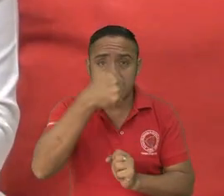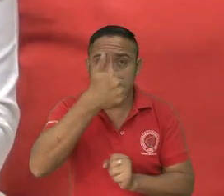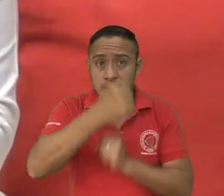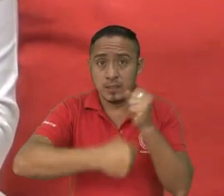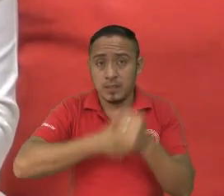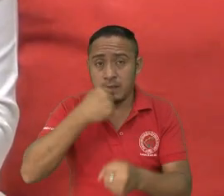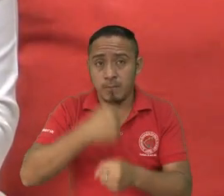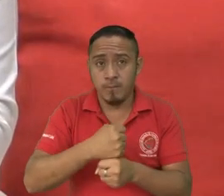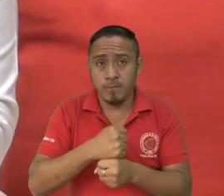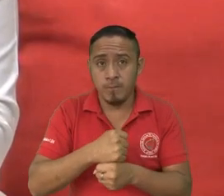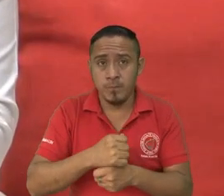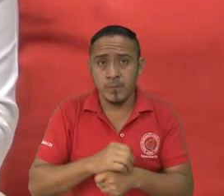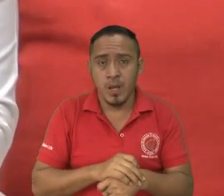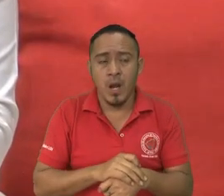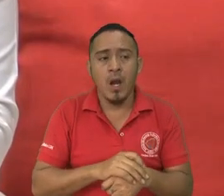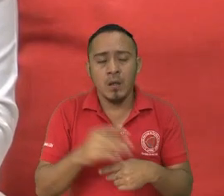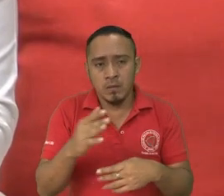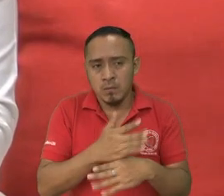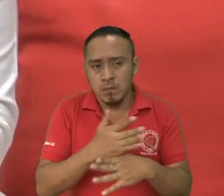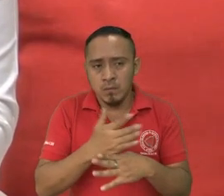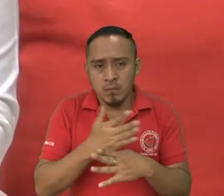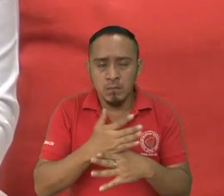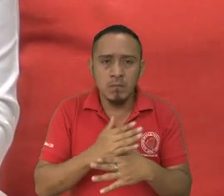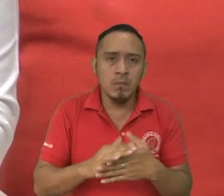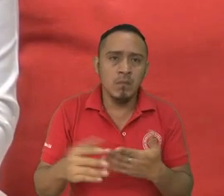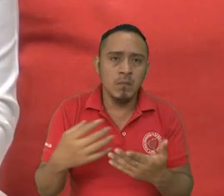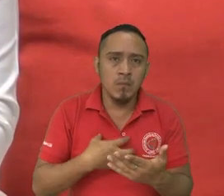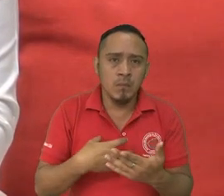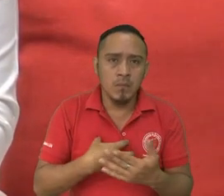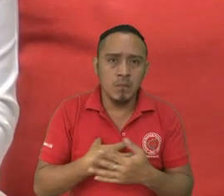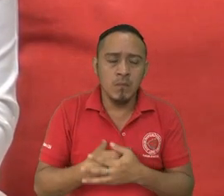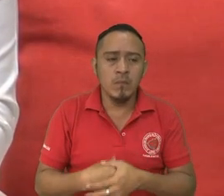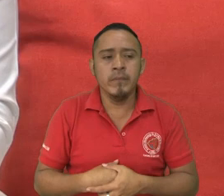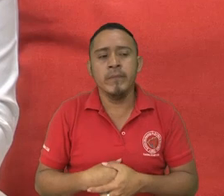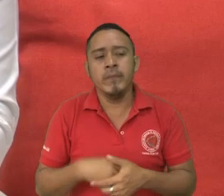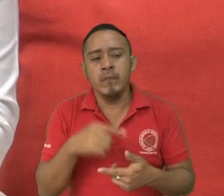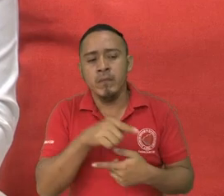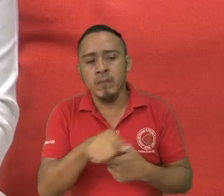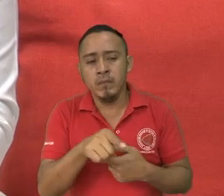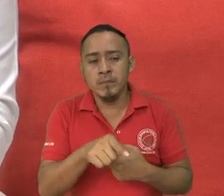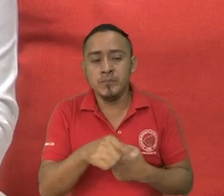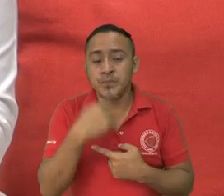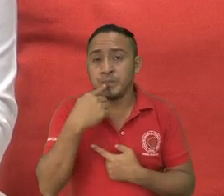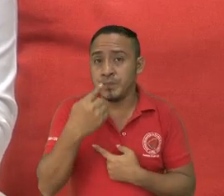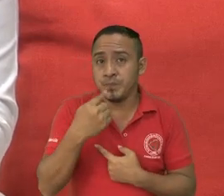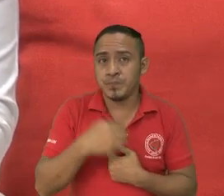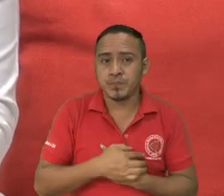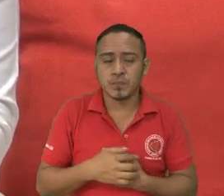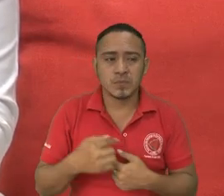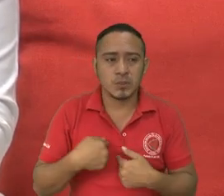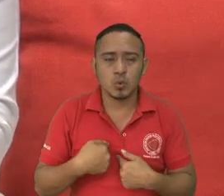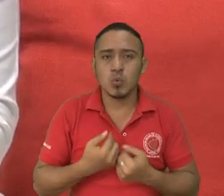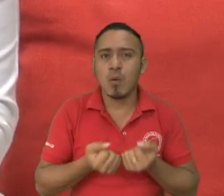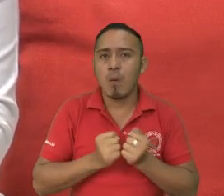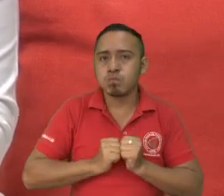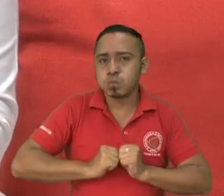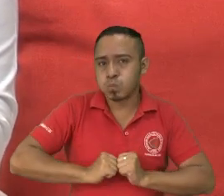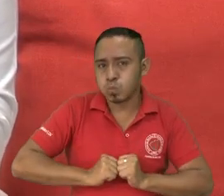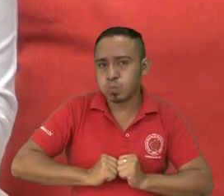ellos empiezan a diferenciarse, donde cuando ellos dicen estoy